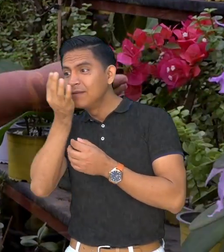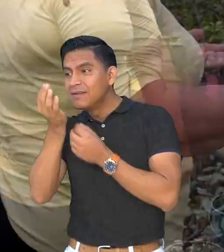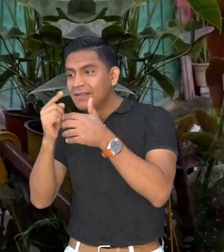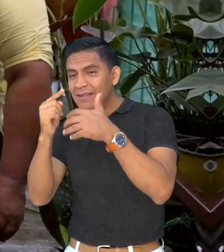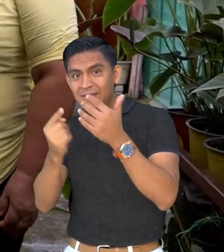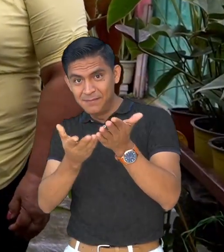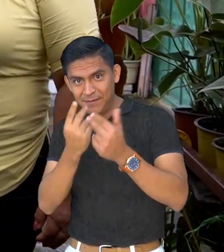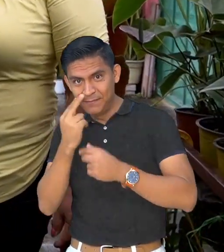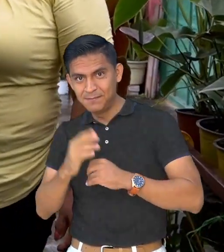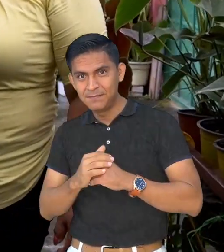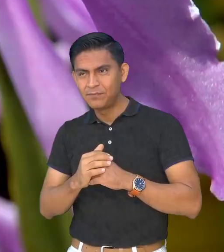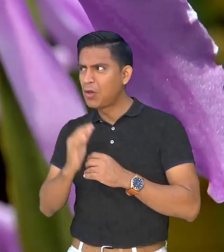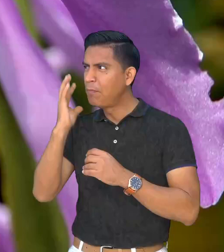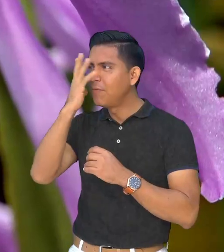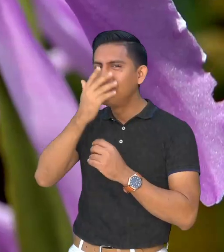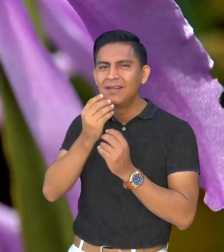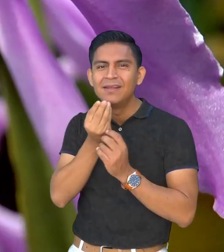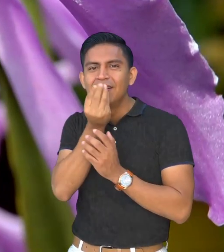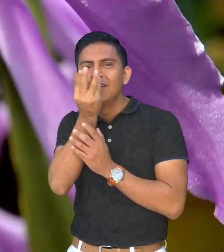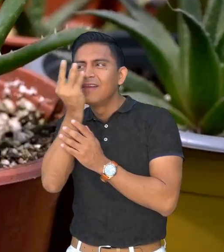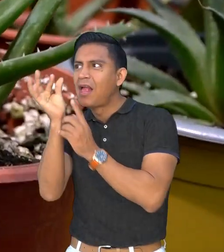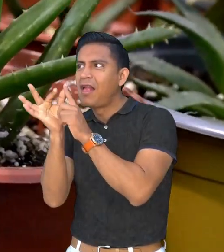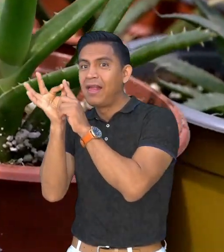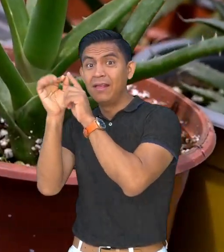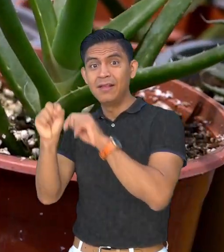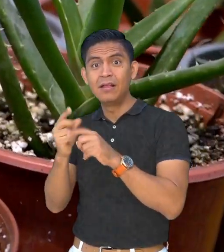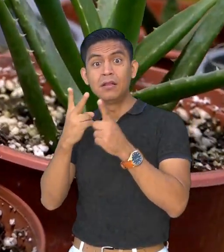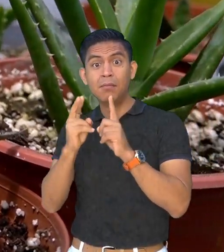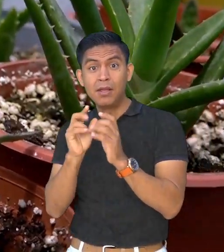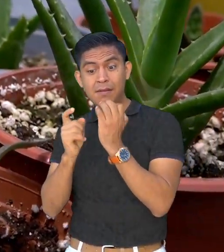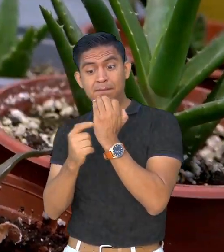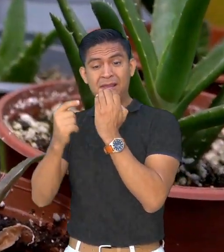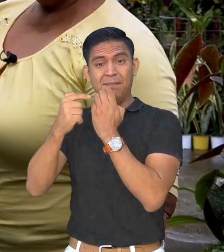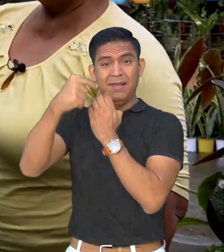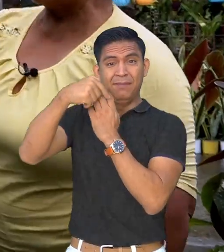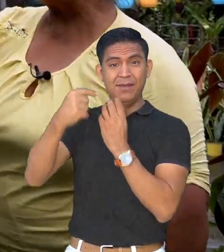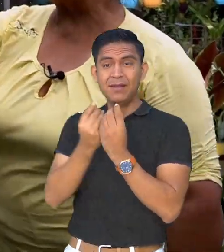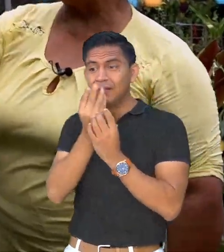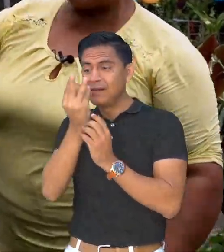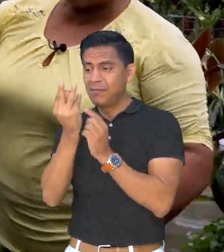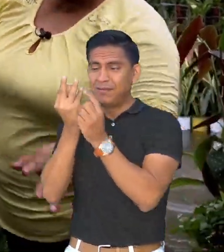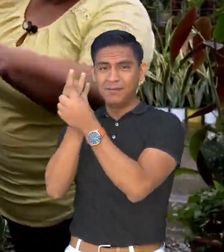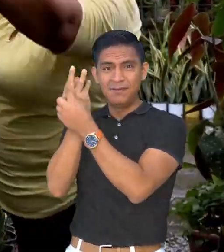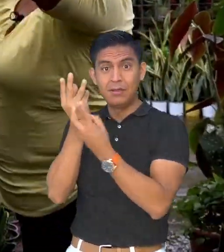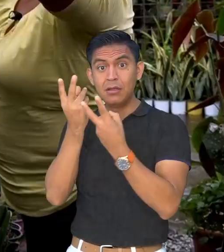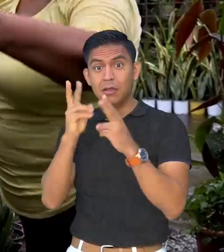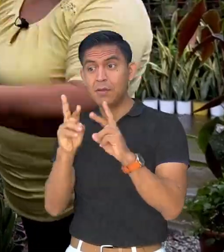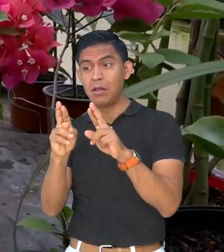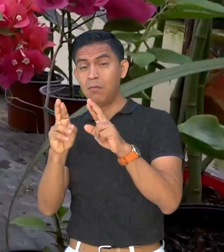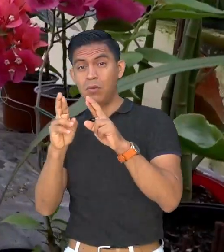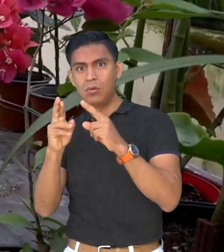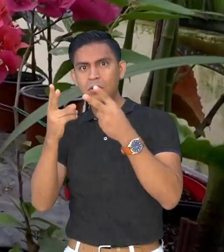conocer. Ofrezco bellas orquídeas, cactus y suculentas, plantas del dinero y de la